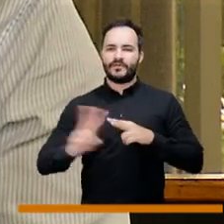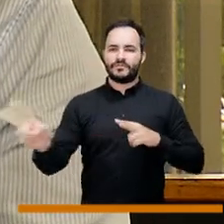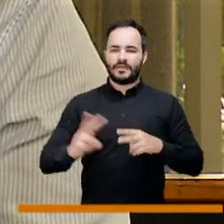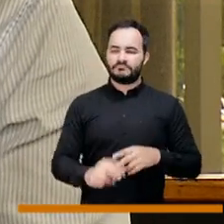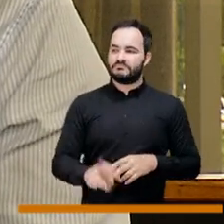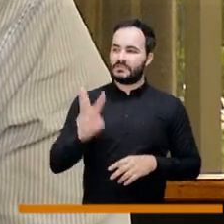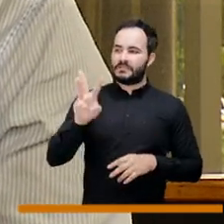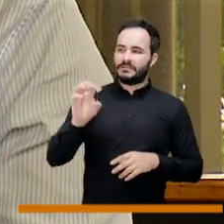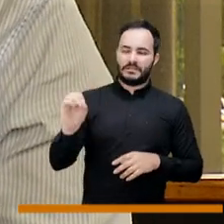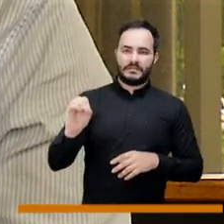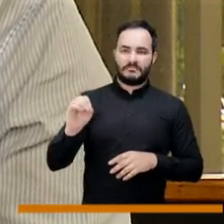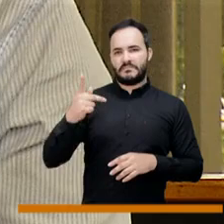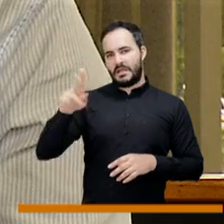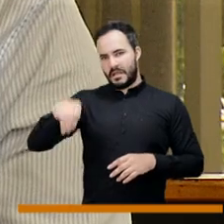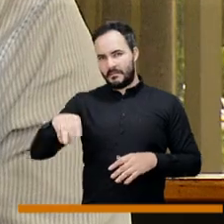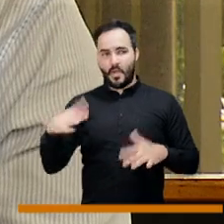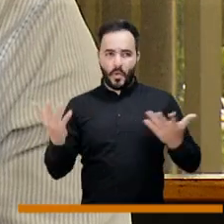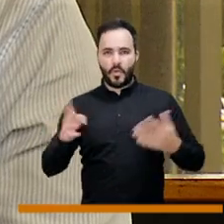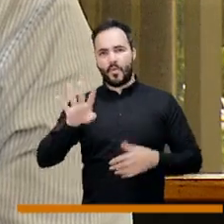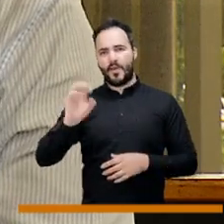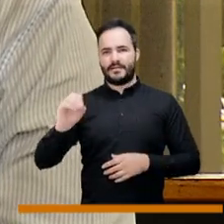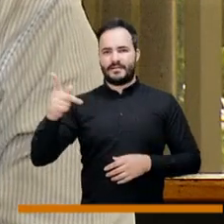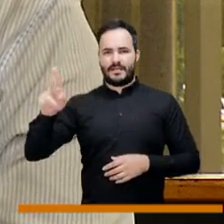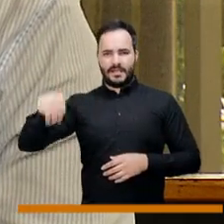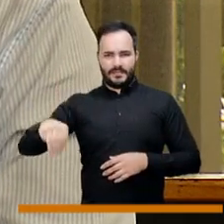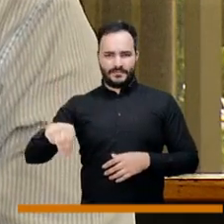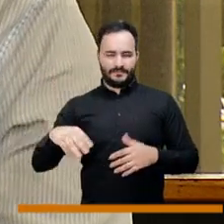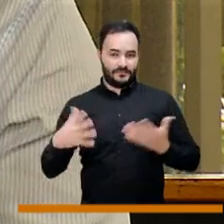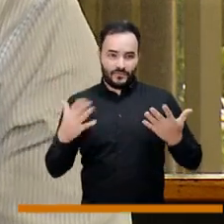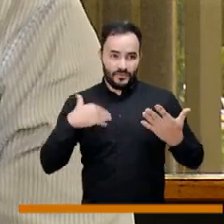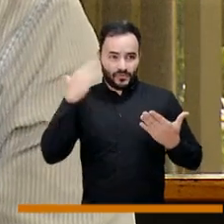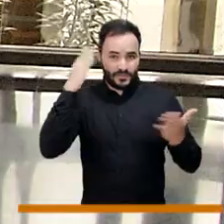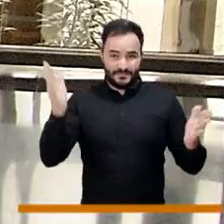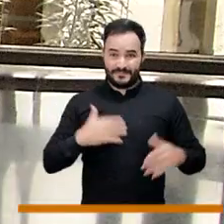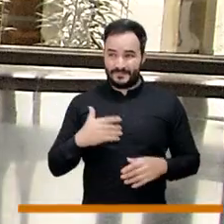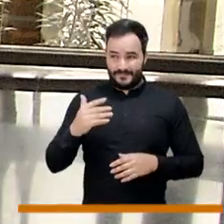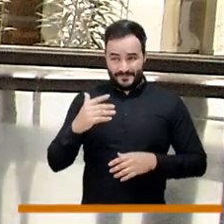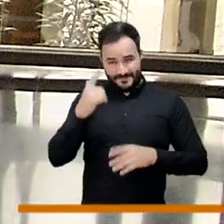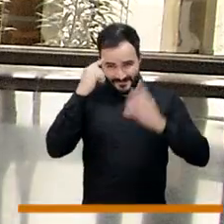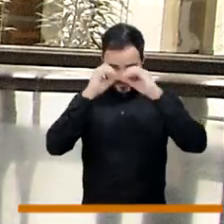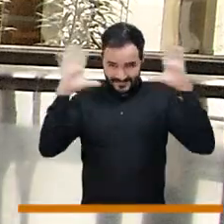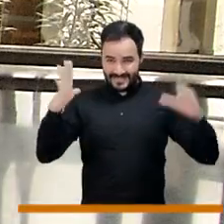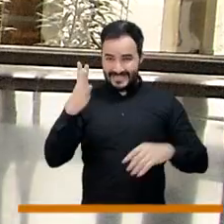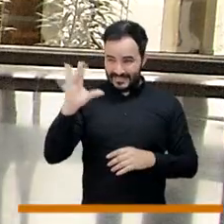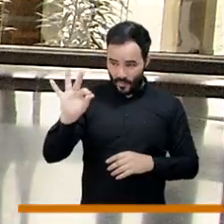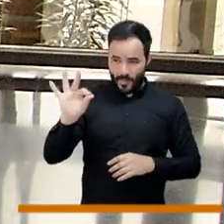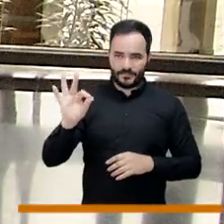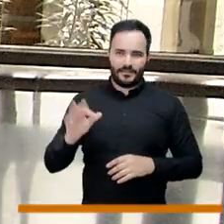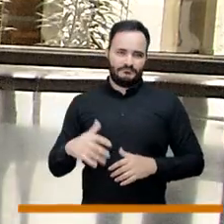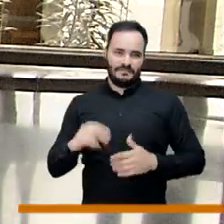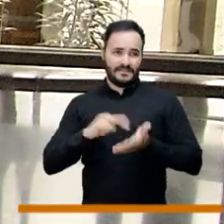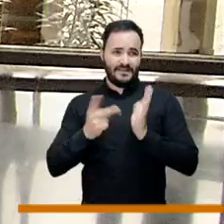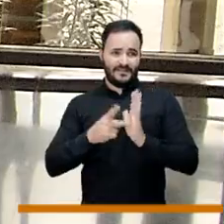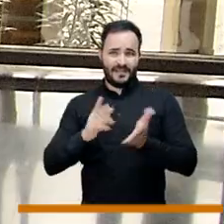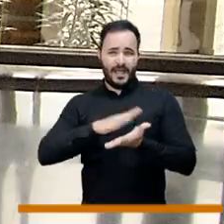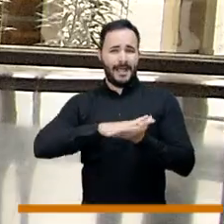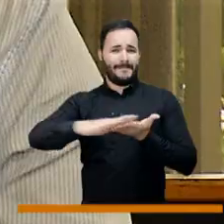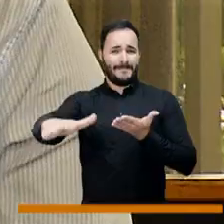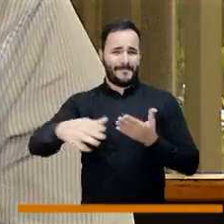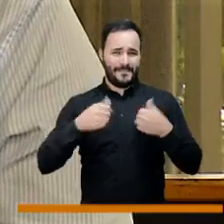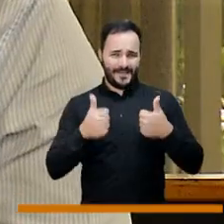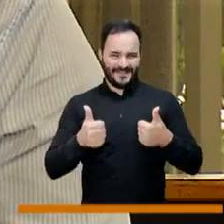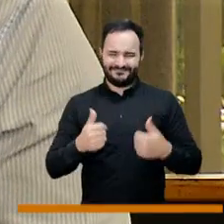a más de 30 o 40 kilómetros por hora en la 80. O sea, si logra 50 kilómetros, es